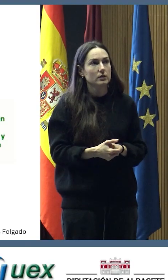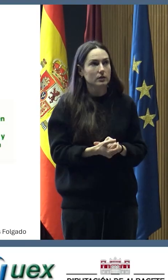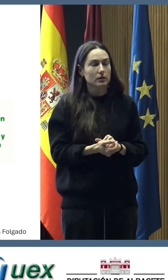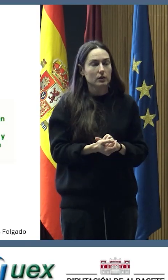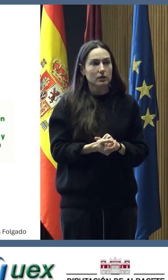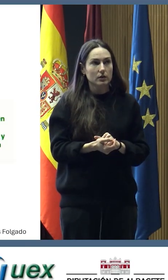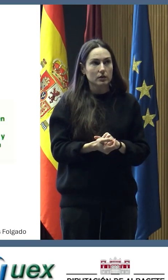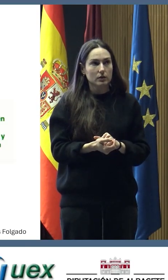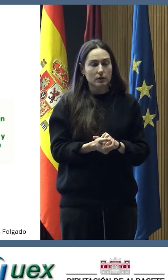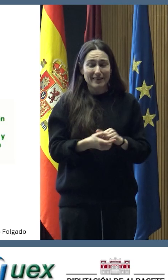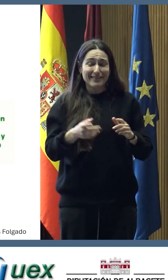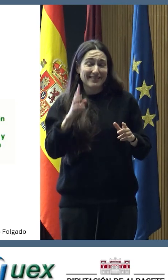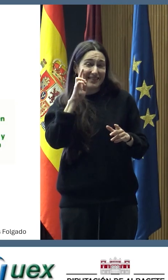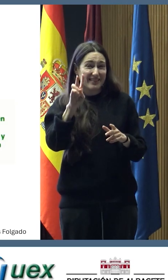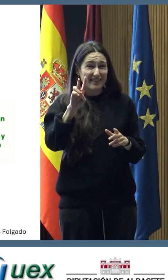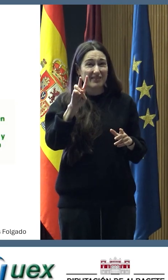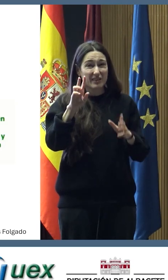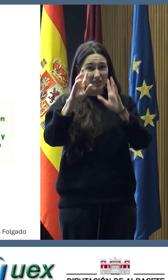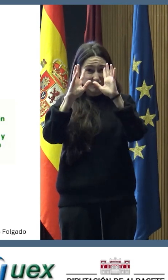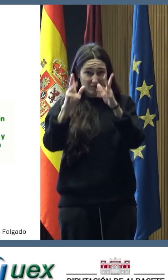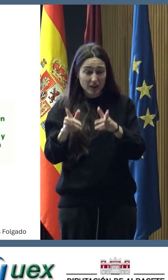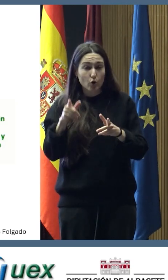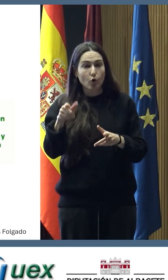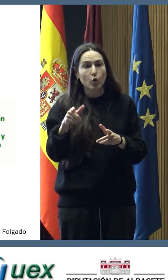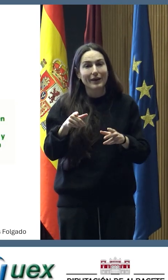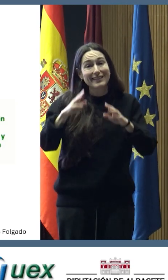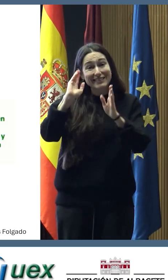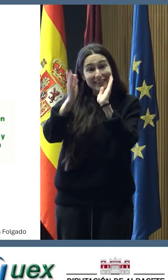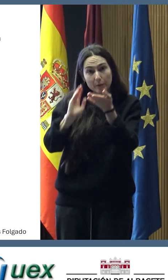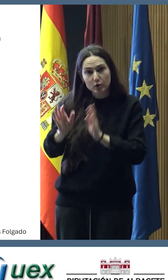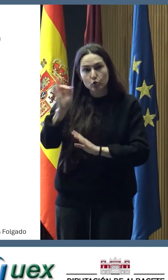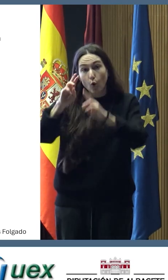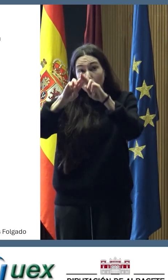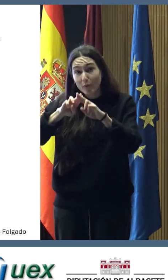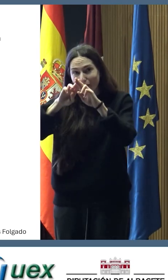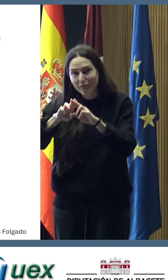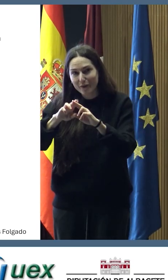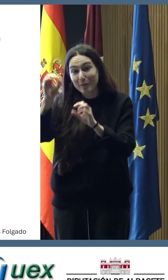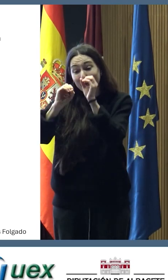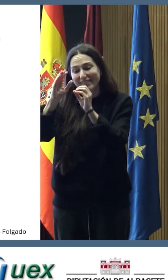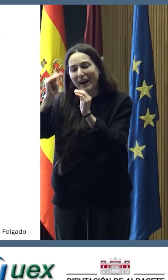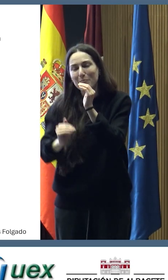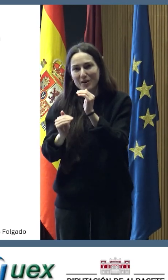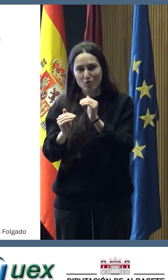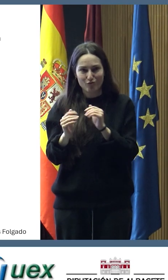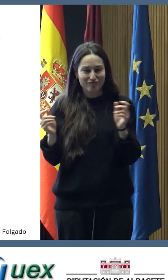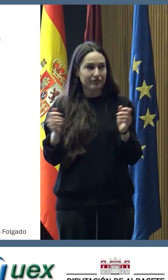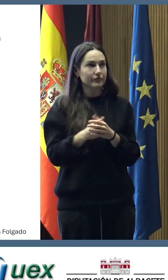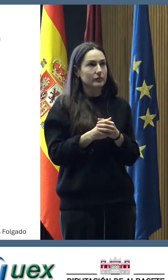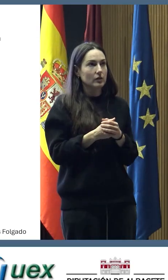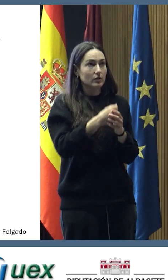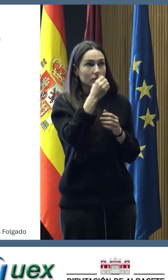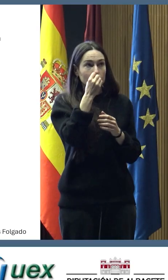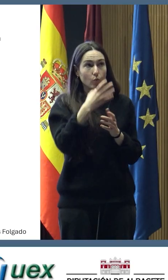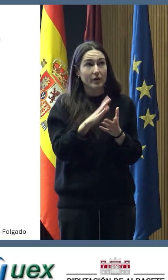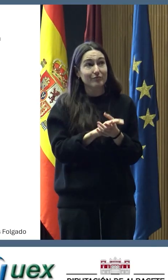de tratamientos o exploraciones. Bueno, y ya con